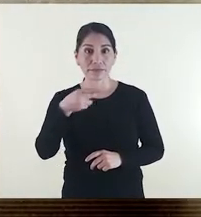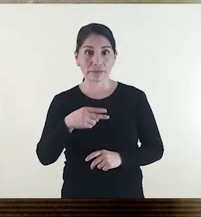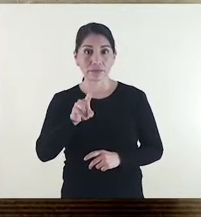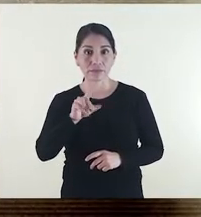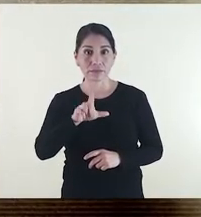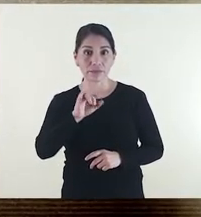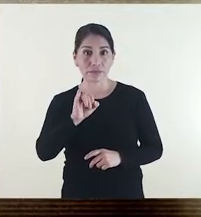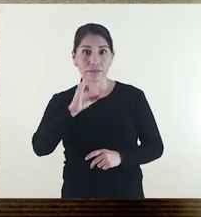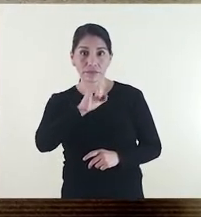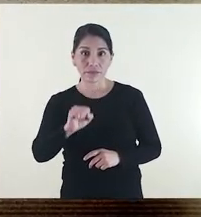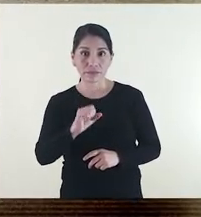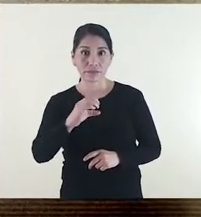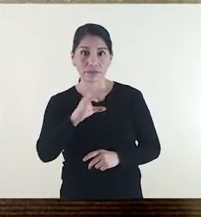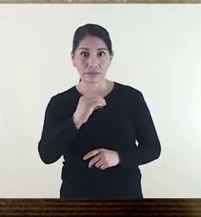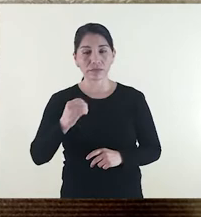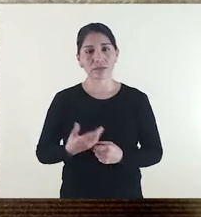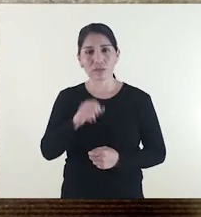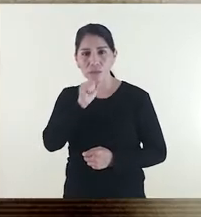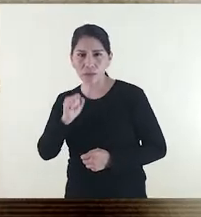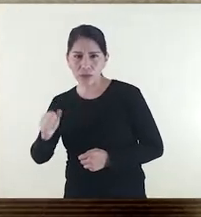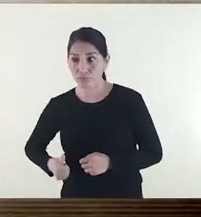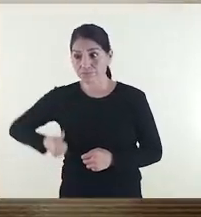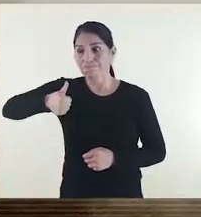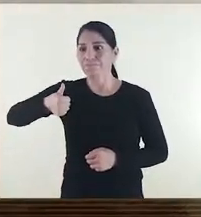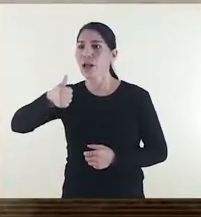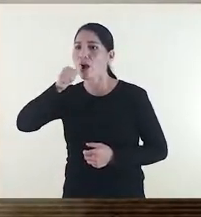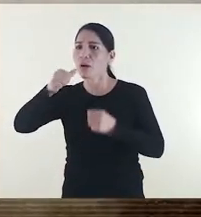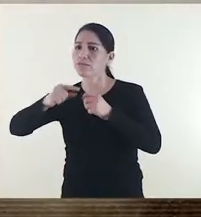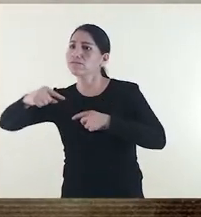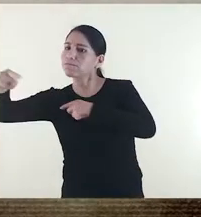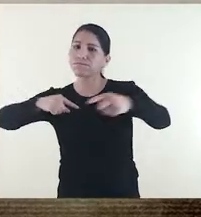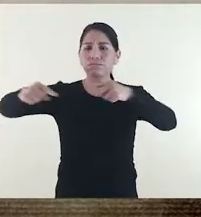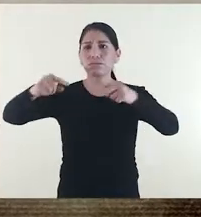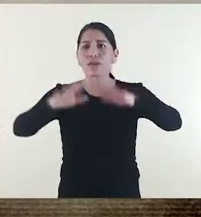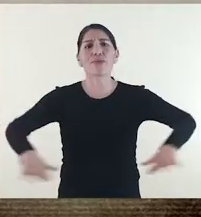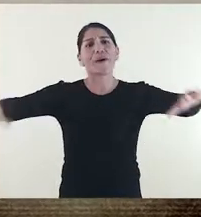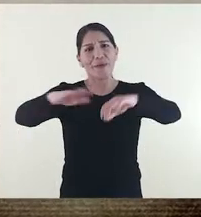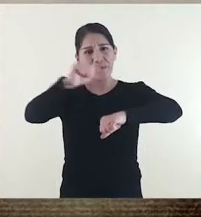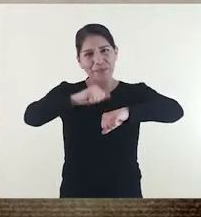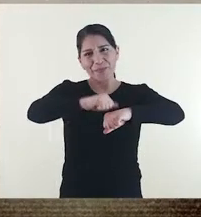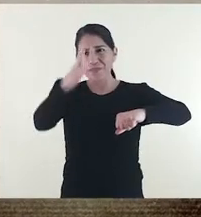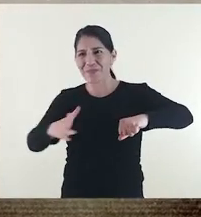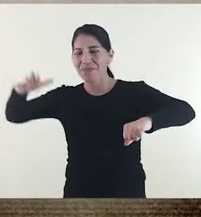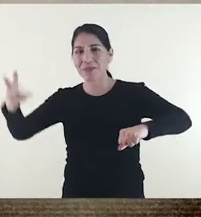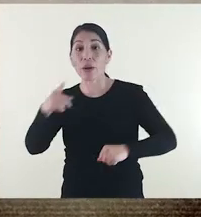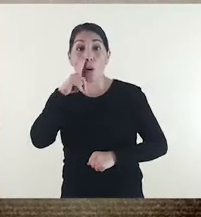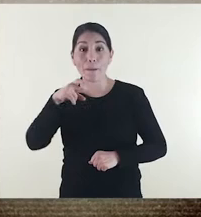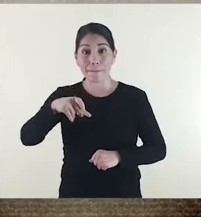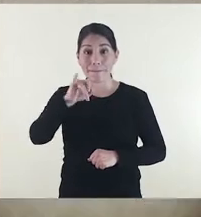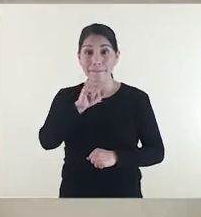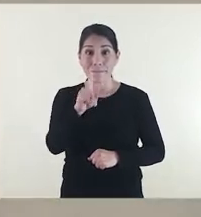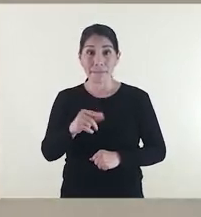Taulichusco, el viejo curaca que administraba las raciones de agua a todo el valle, y la razón por la que Pizarro decide fundar